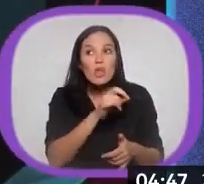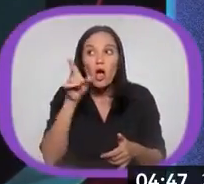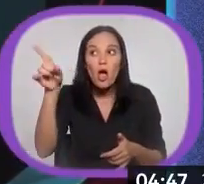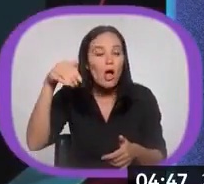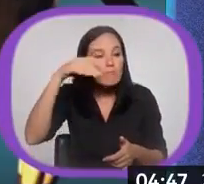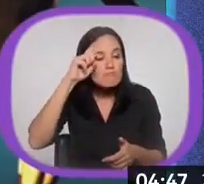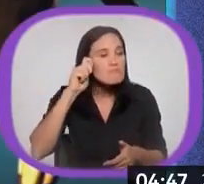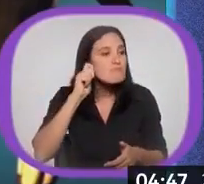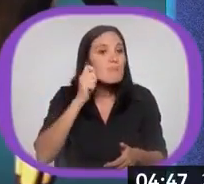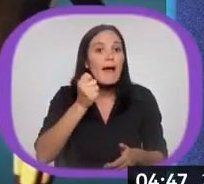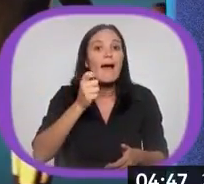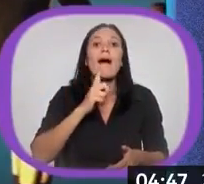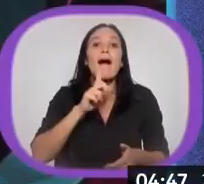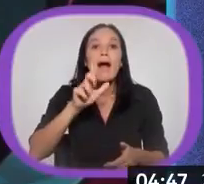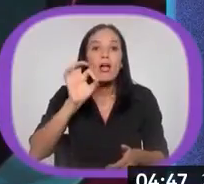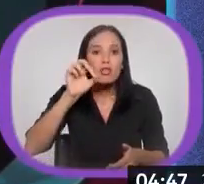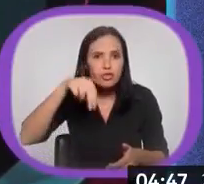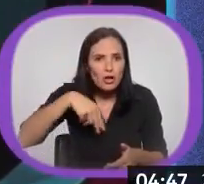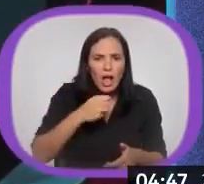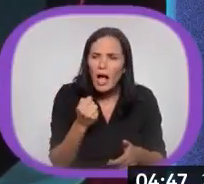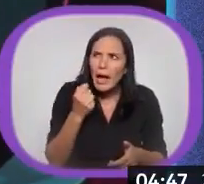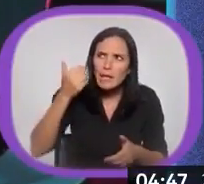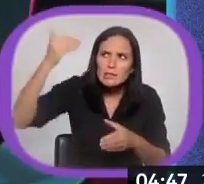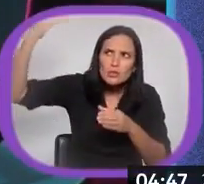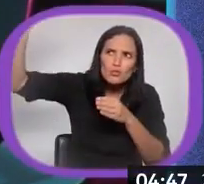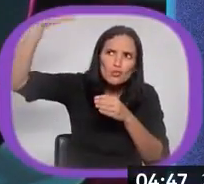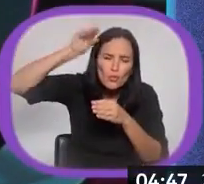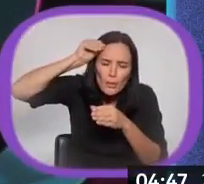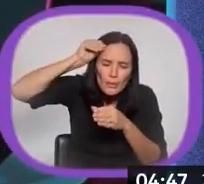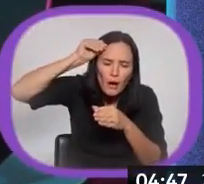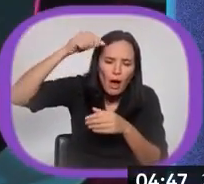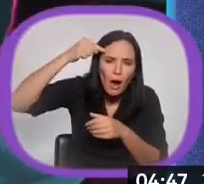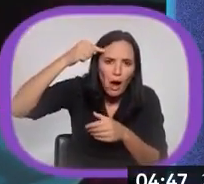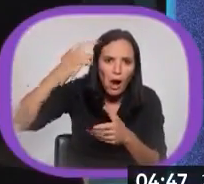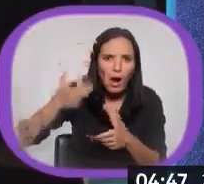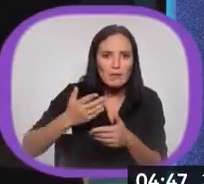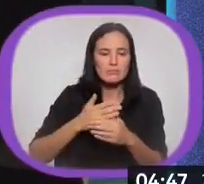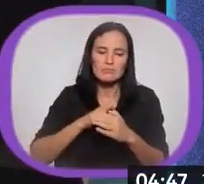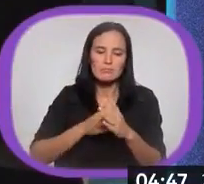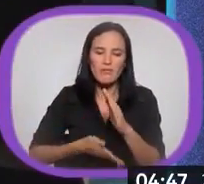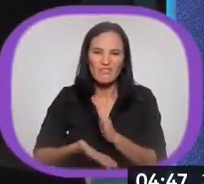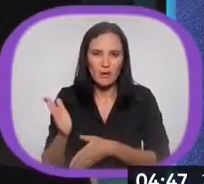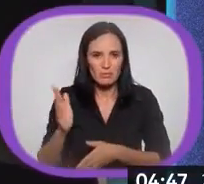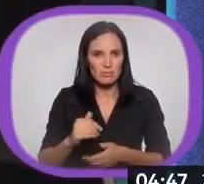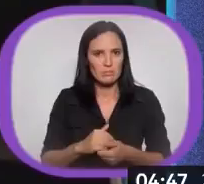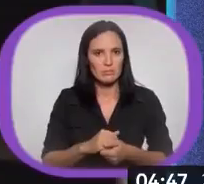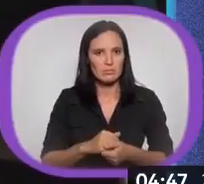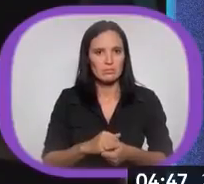por Megatron. ¿Cómo pudo saberlo? Casi se mete a mi cabeza en el puerto espacial. Busquemos a Rattrap y salgamos de